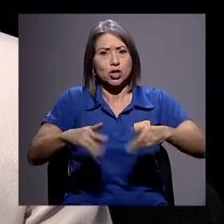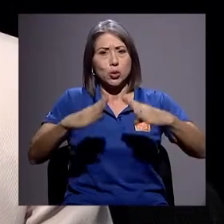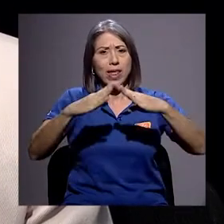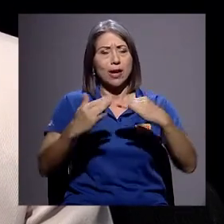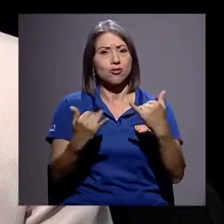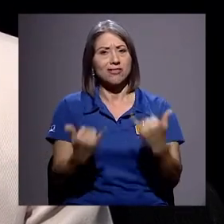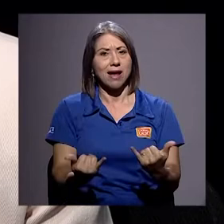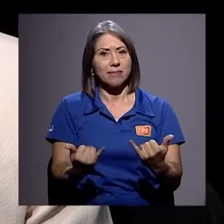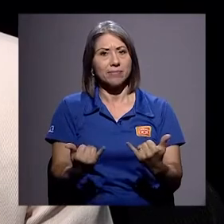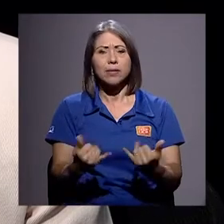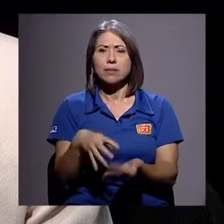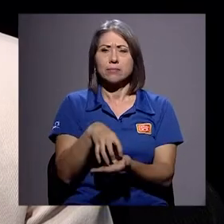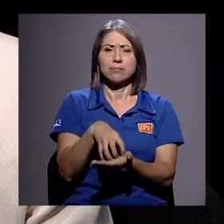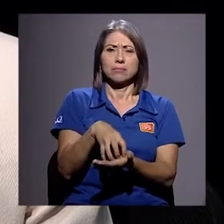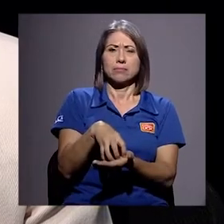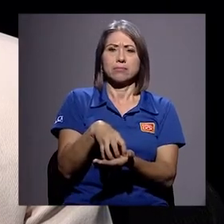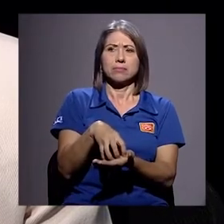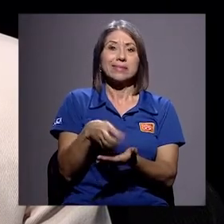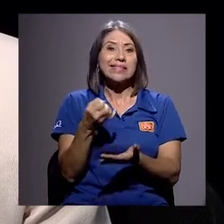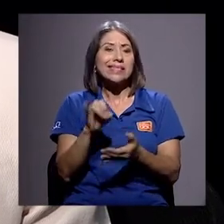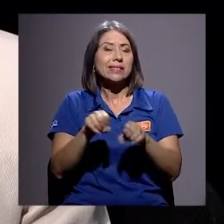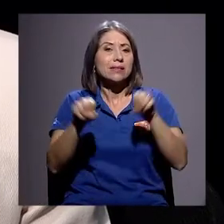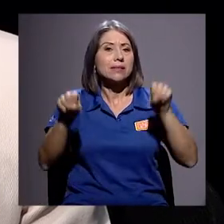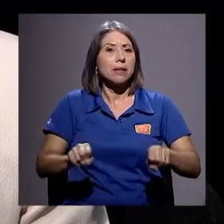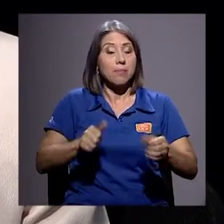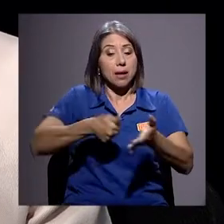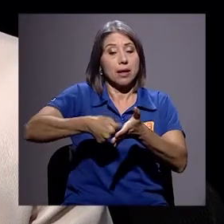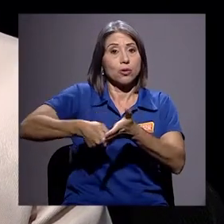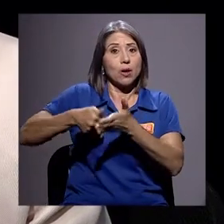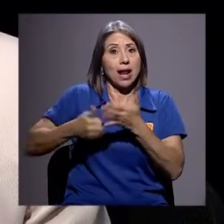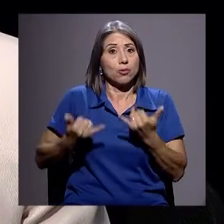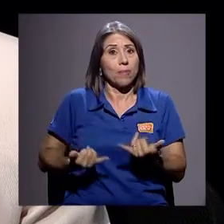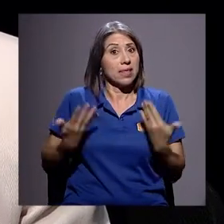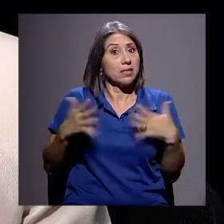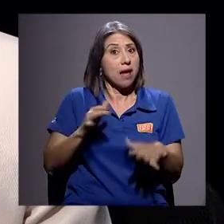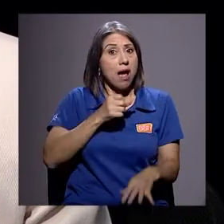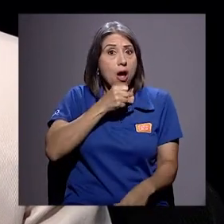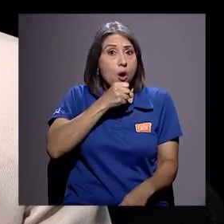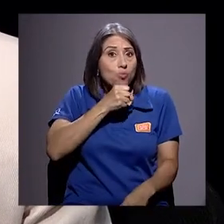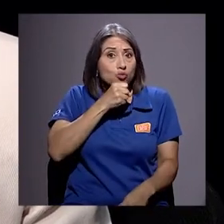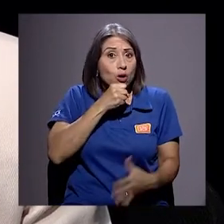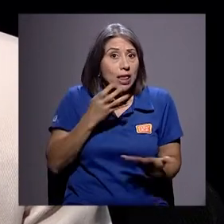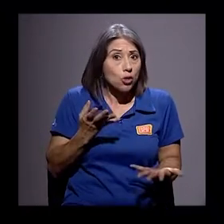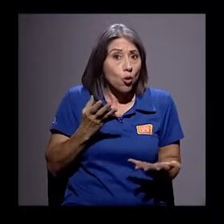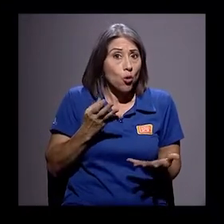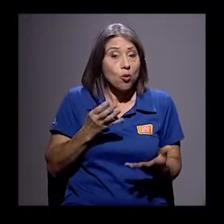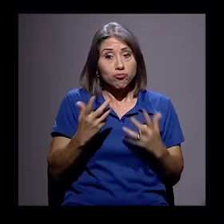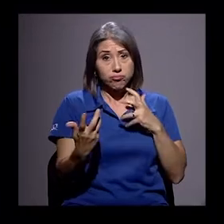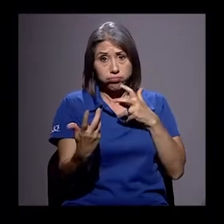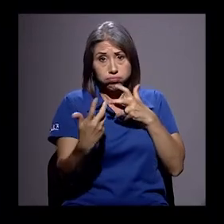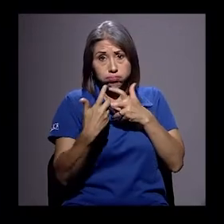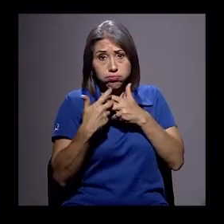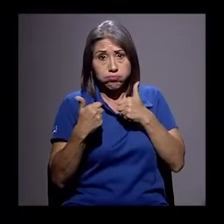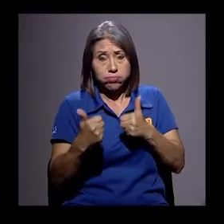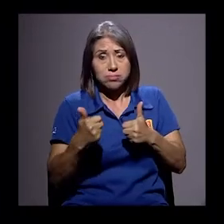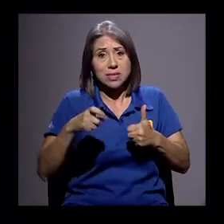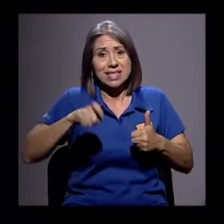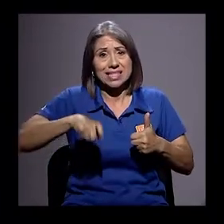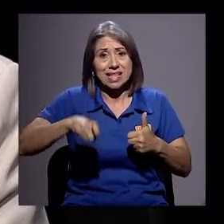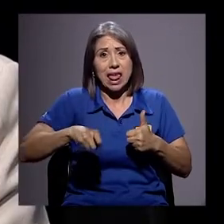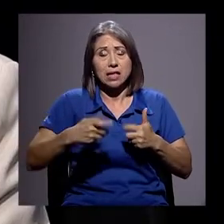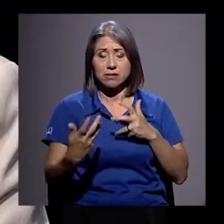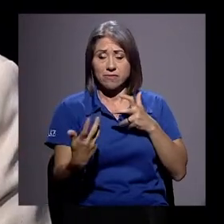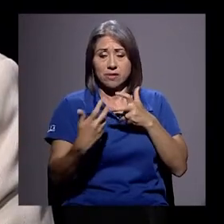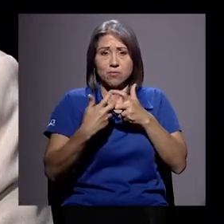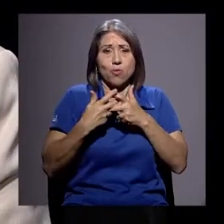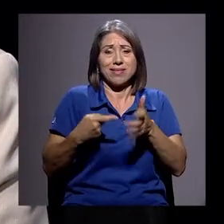si el sistema electoral que tenemos actualmente si estará ya obsoleto si responde a las demandas a las necesidades a las inquietudes